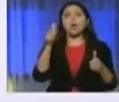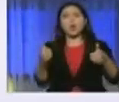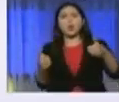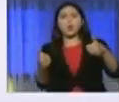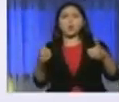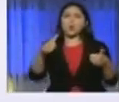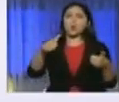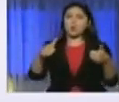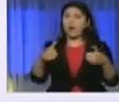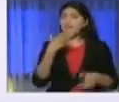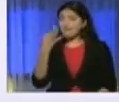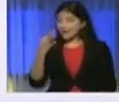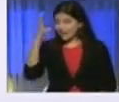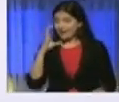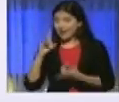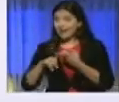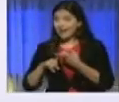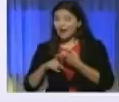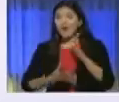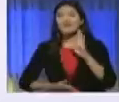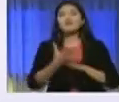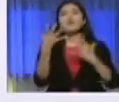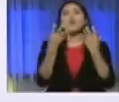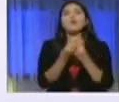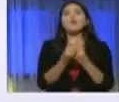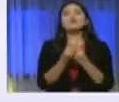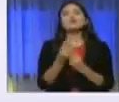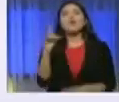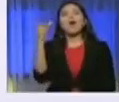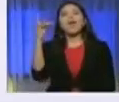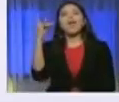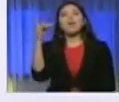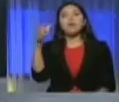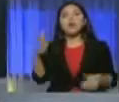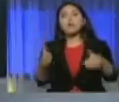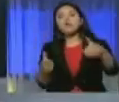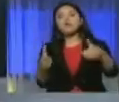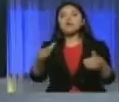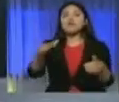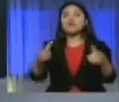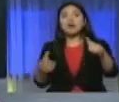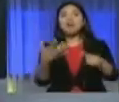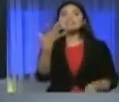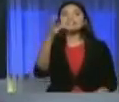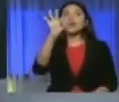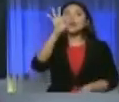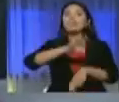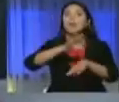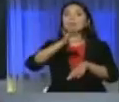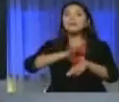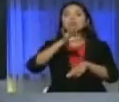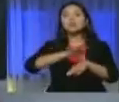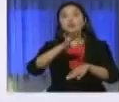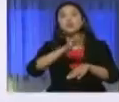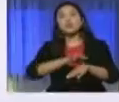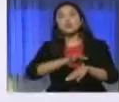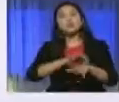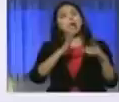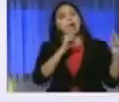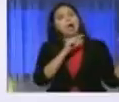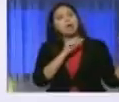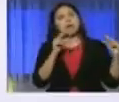Silvia? Nos fuimos con Evo Morales Ayma de copiloto, estuvimos 50 minutos en las autopistas y carreteras